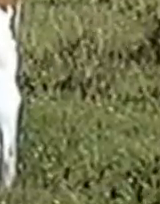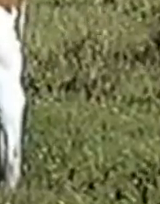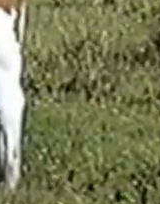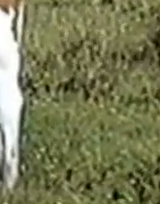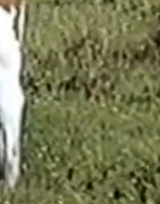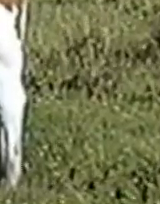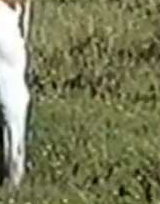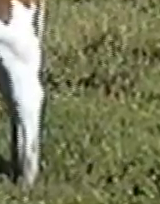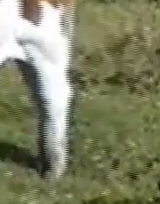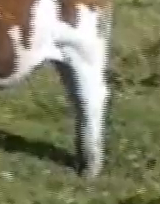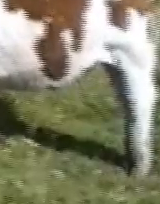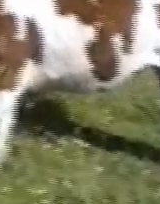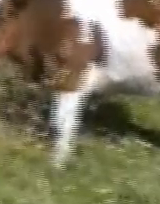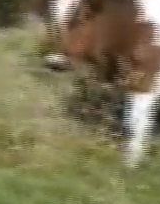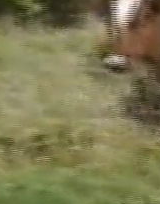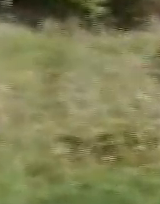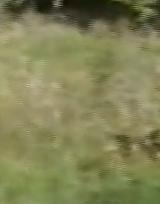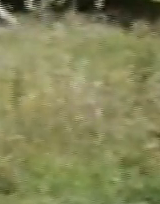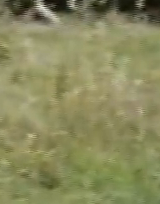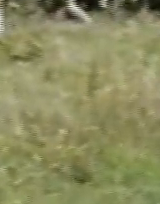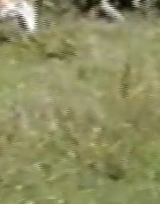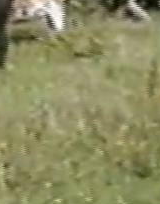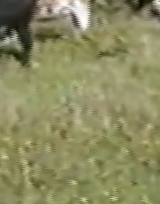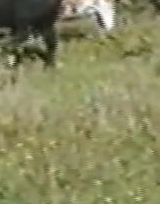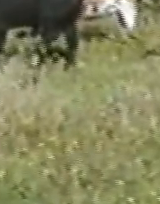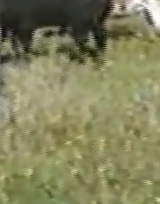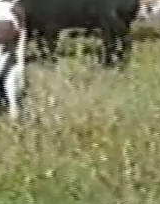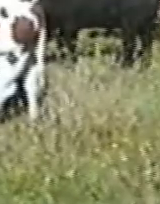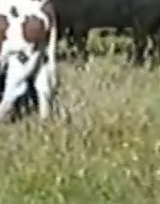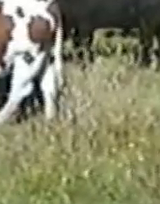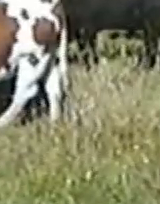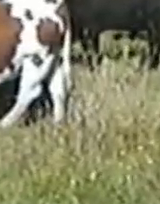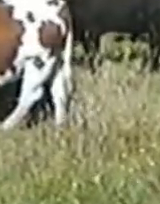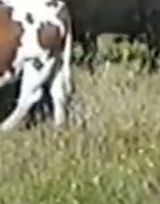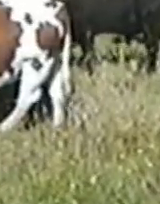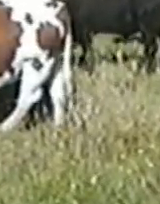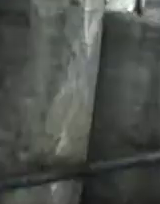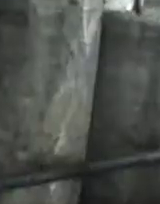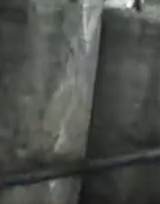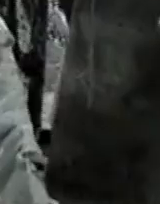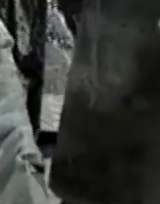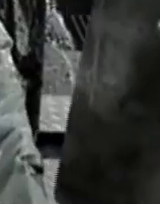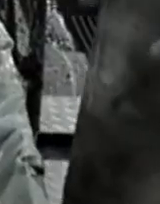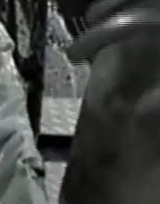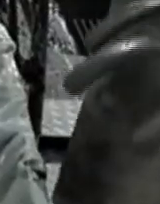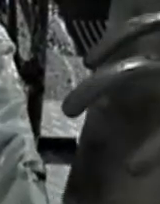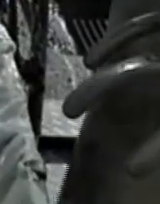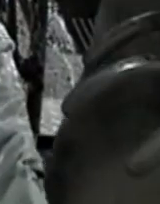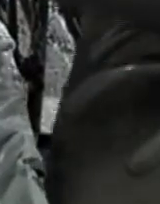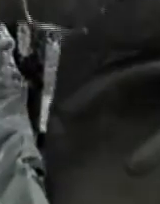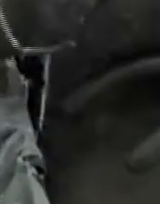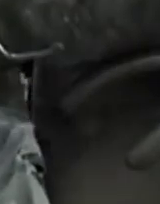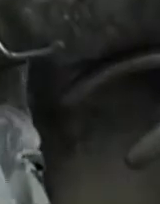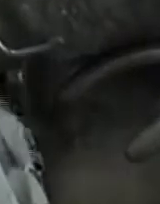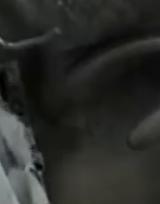que le parecía de justicia y altamente conveniente que el sector industrial de la leche, denominado poder comprador, traspase a la